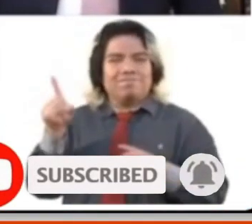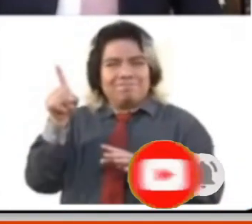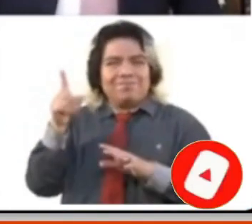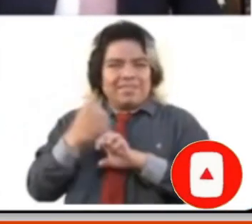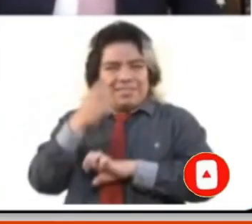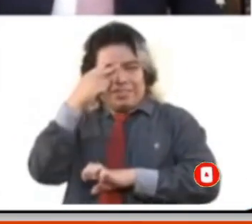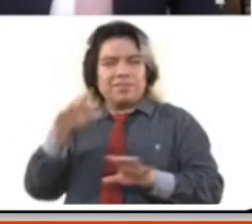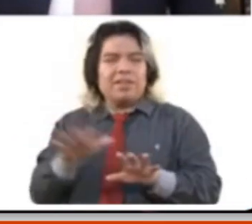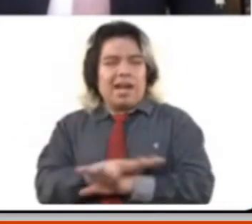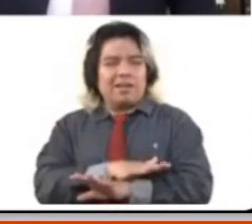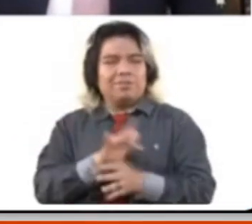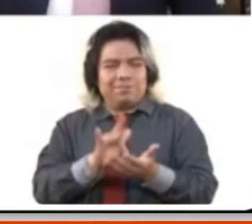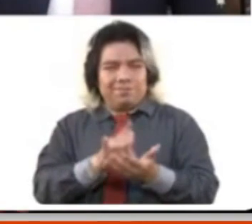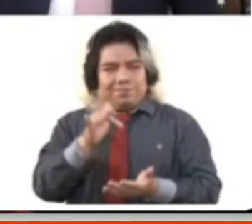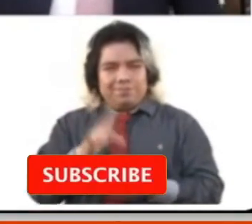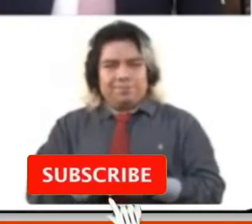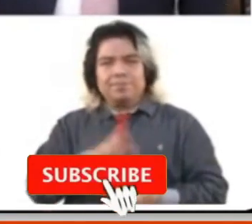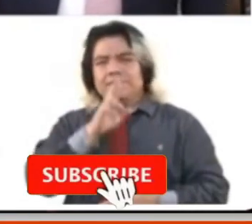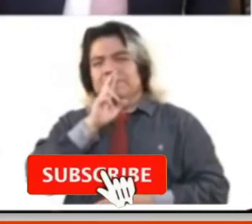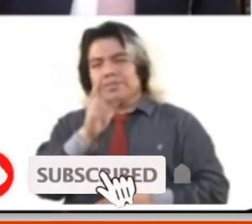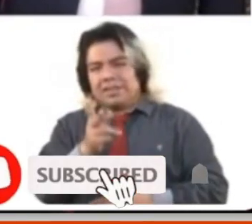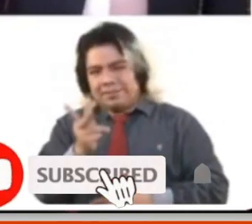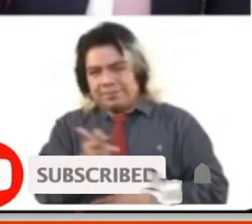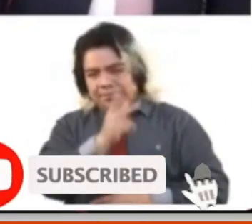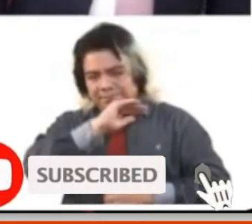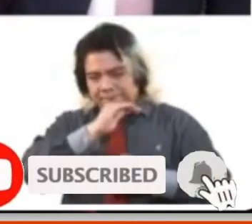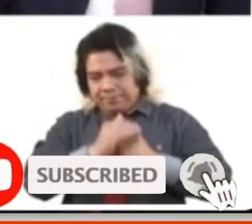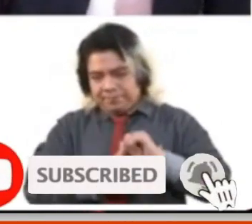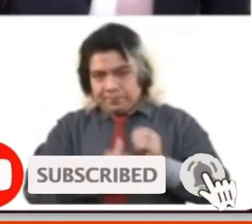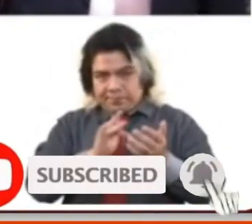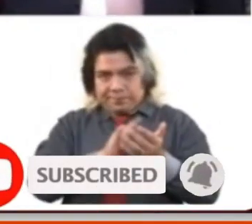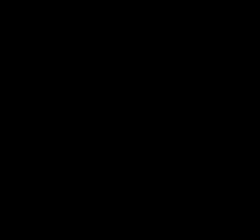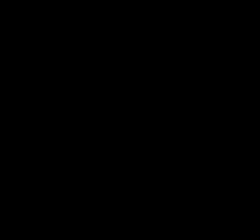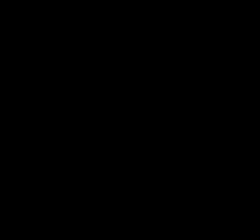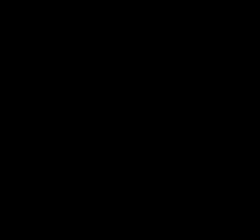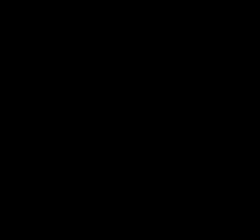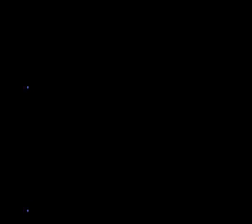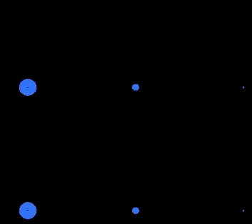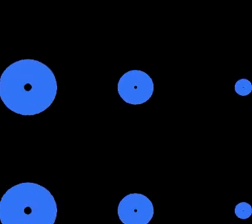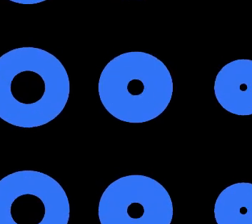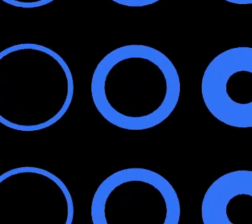Muchas gracias, buen día a todas y todos. Gracias. Concluimos con la sesión de preguntas y respuestas. Muchas gracias a todos. Gracias.